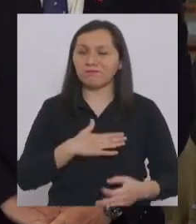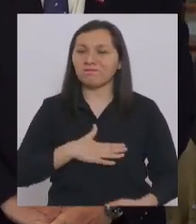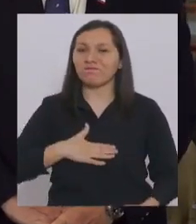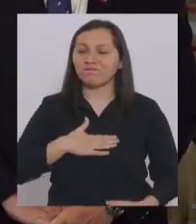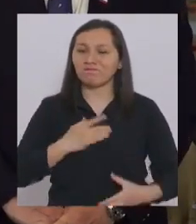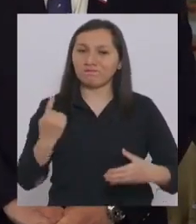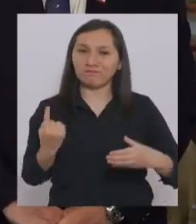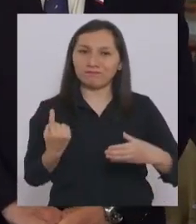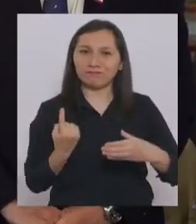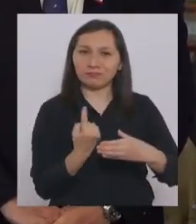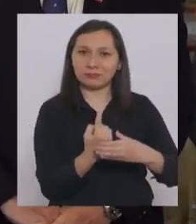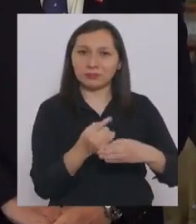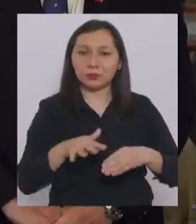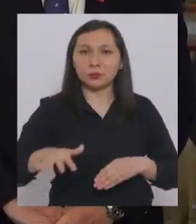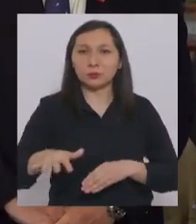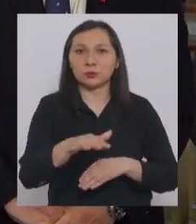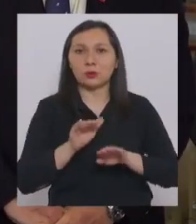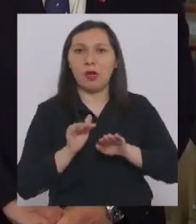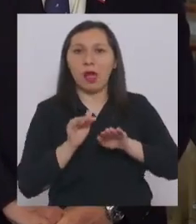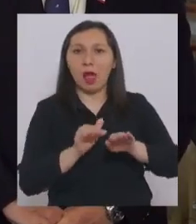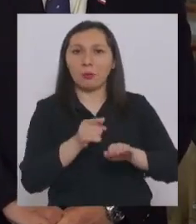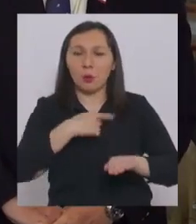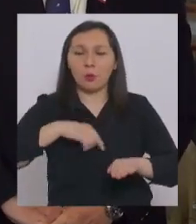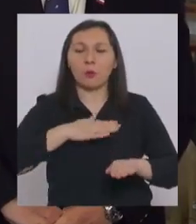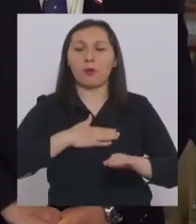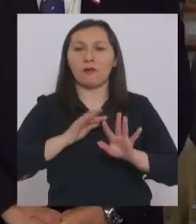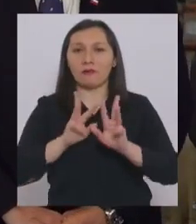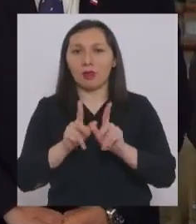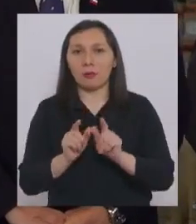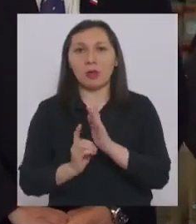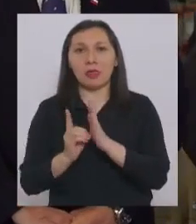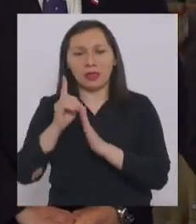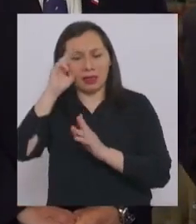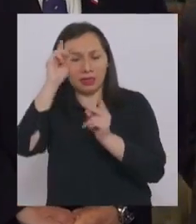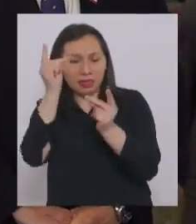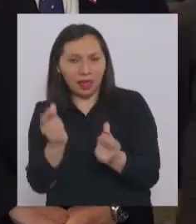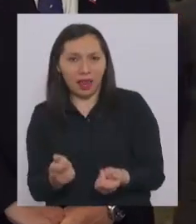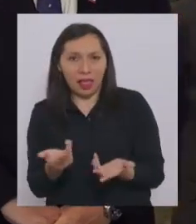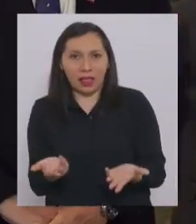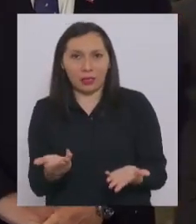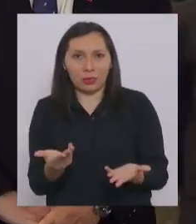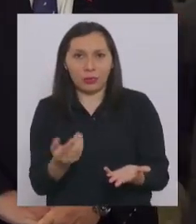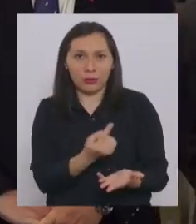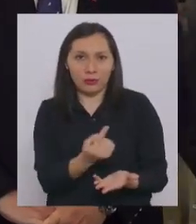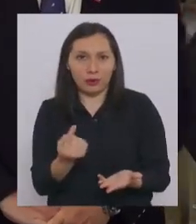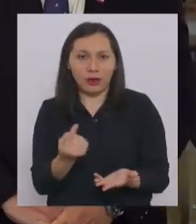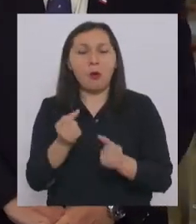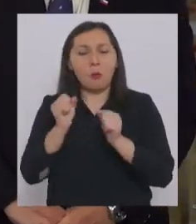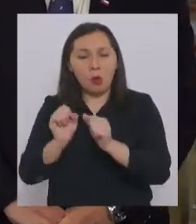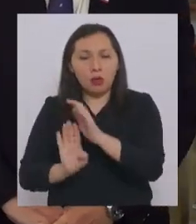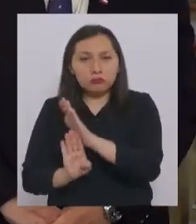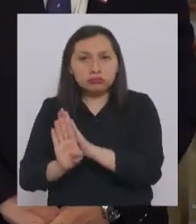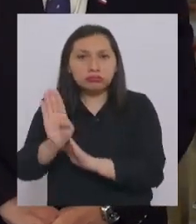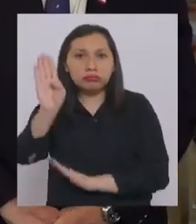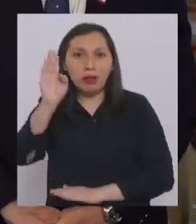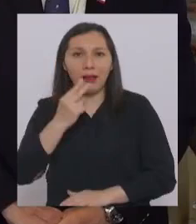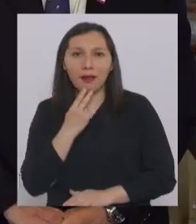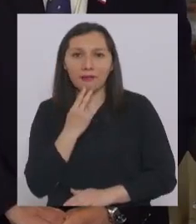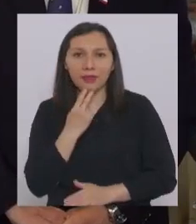sentirnos parte de la sociedad, de apoyar a nuestras familias, de desarrollar nuestros talentos, de progresar en la